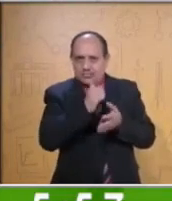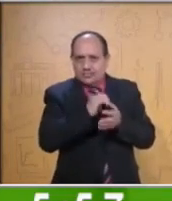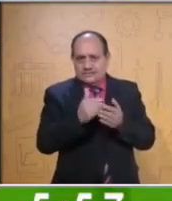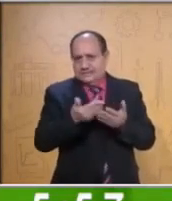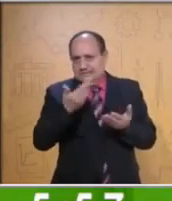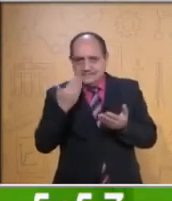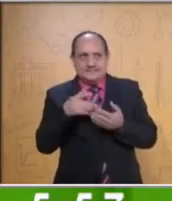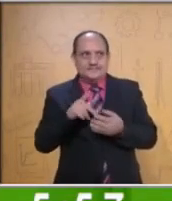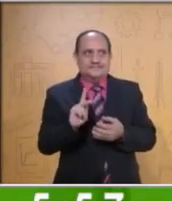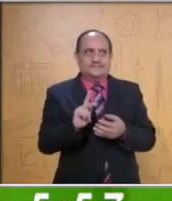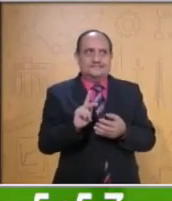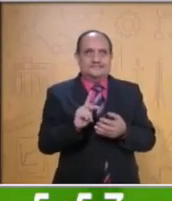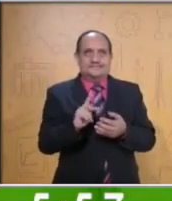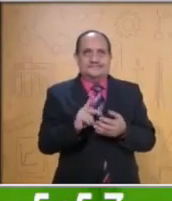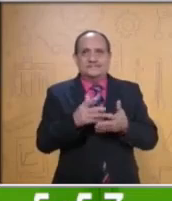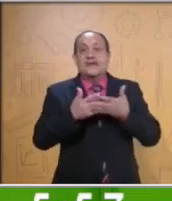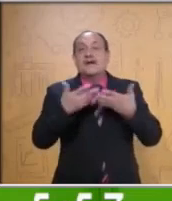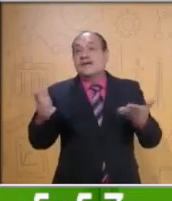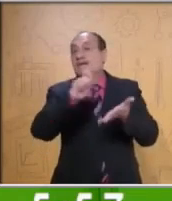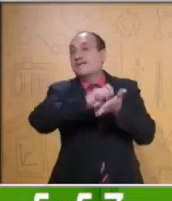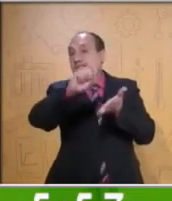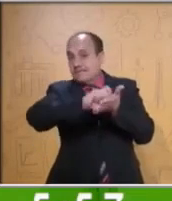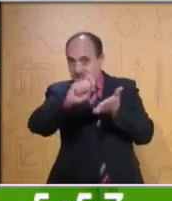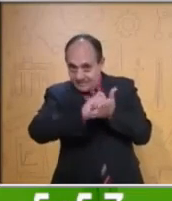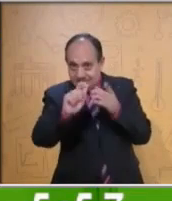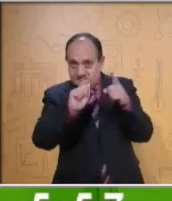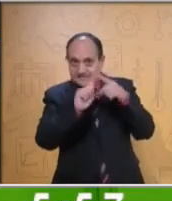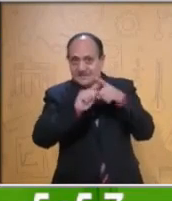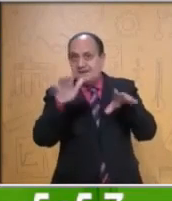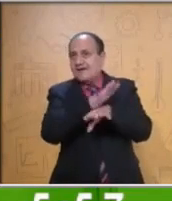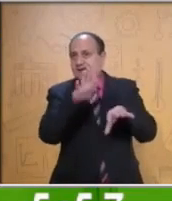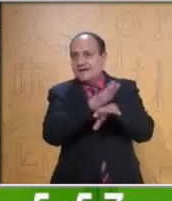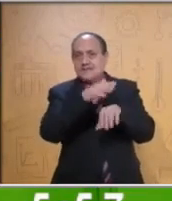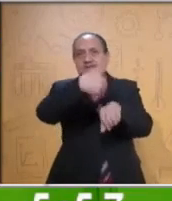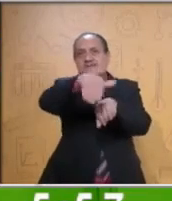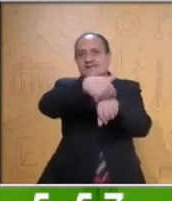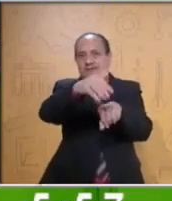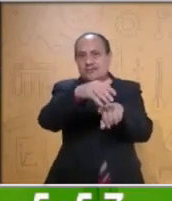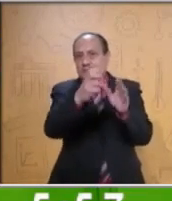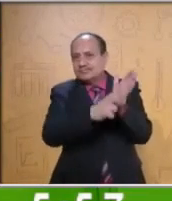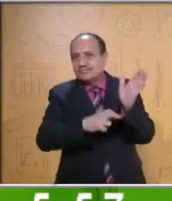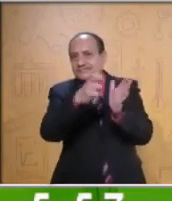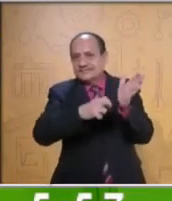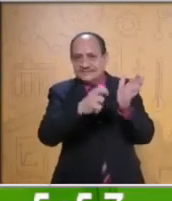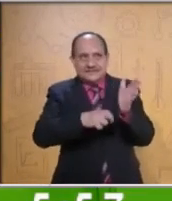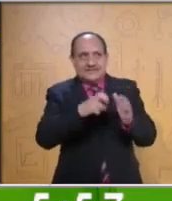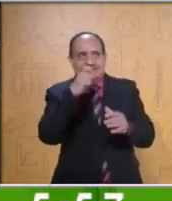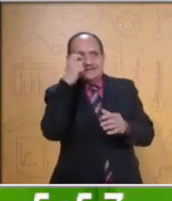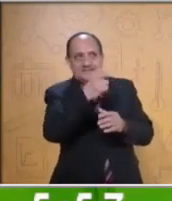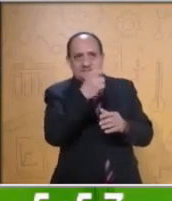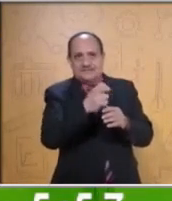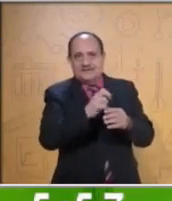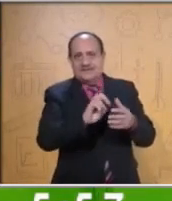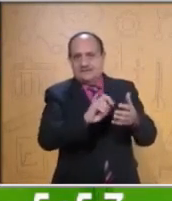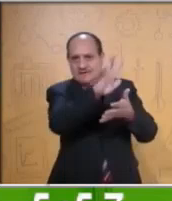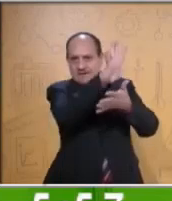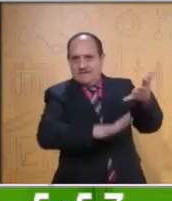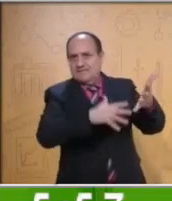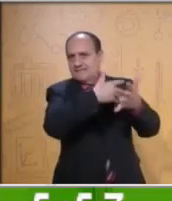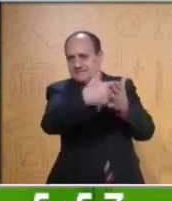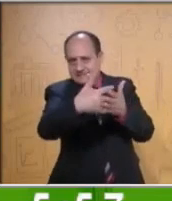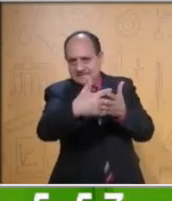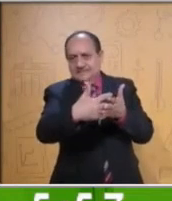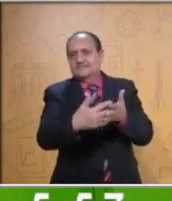manejar. Entonces, anoten el trabajo, cámbienle la cantidad de acuerdo a esto que me va a dar el total de las